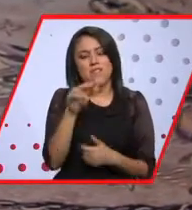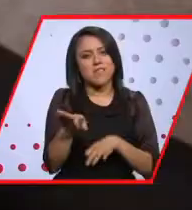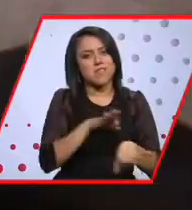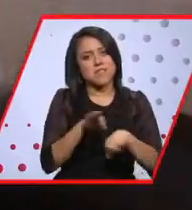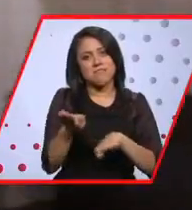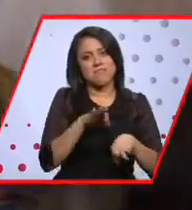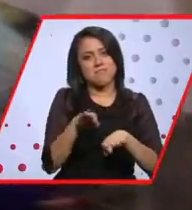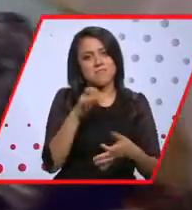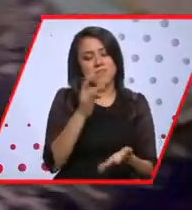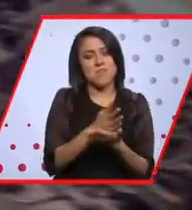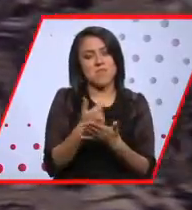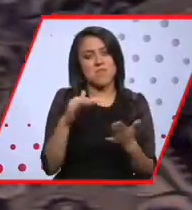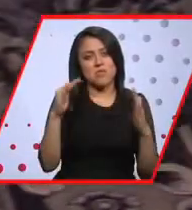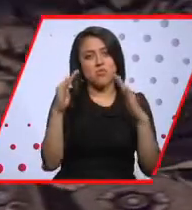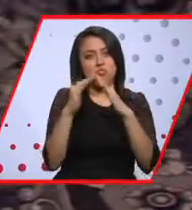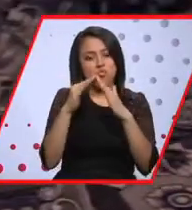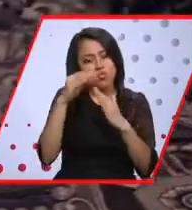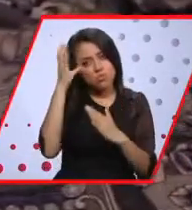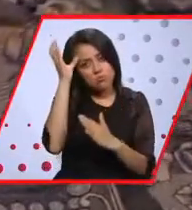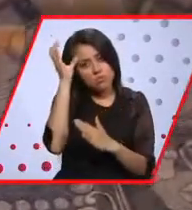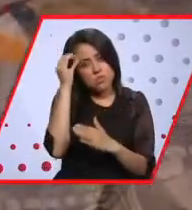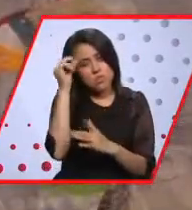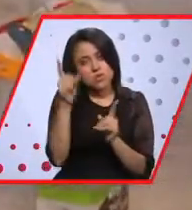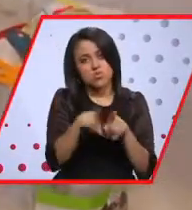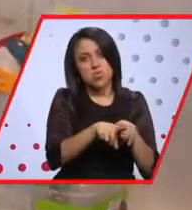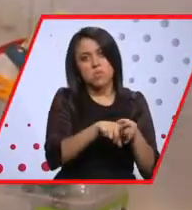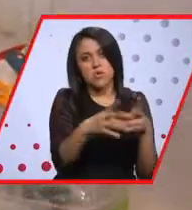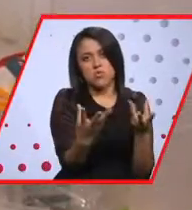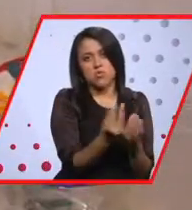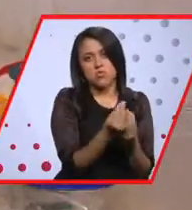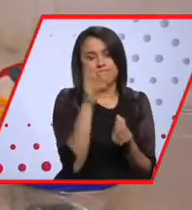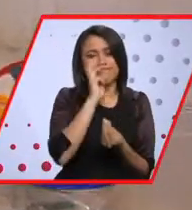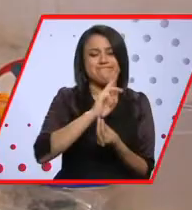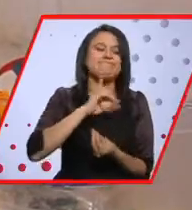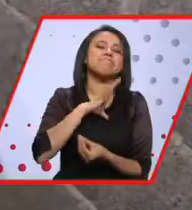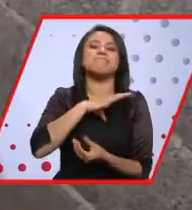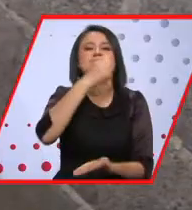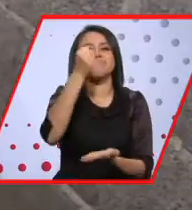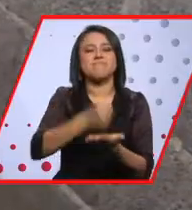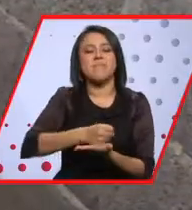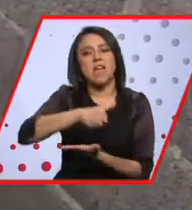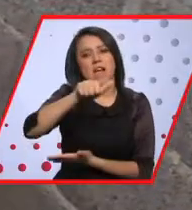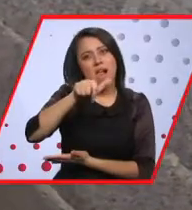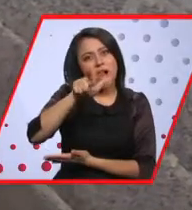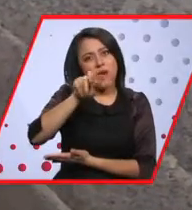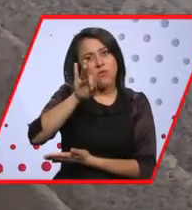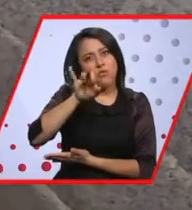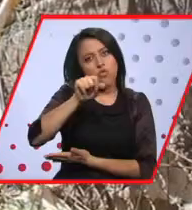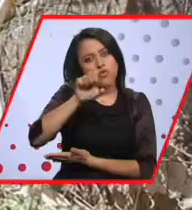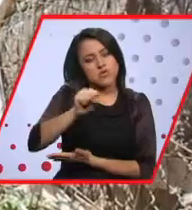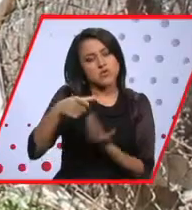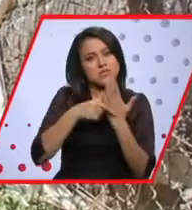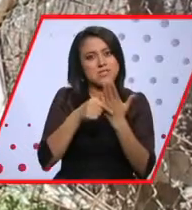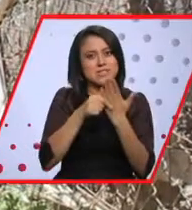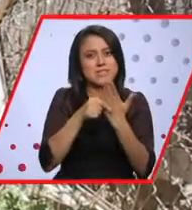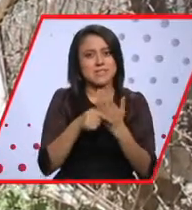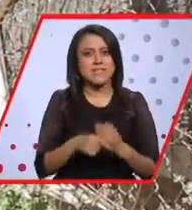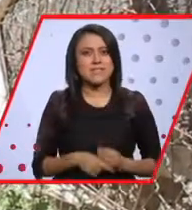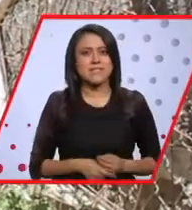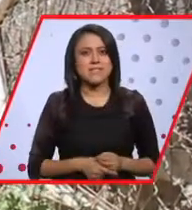fijo. Vive en este pequeño cuarto junto con su hermano. Para quien corresponda, reportó Alfonso Vargas Torres.